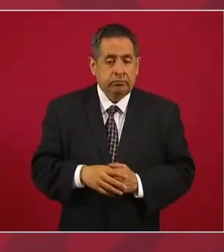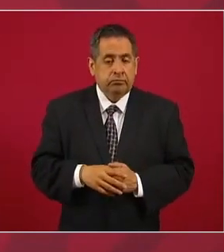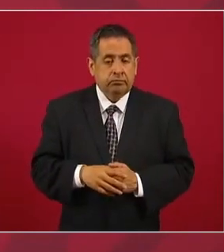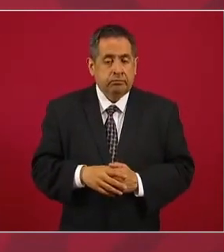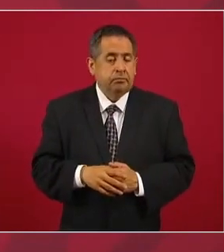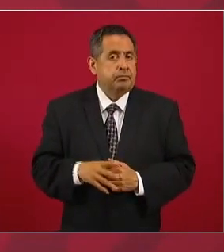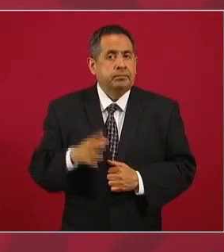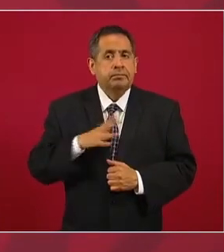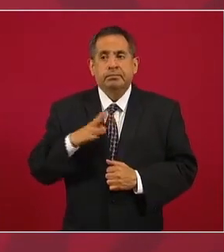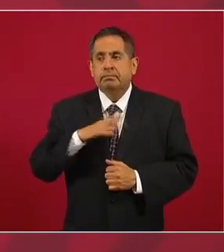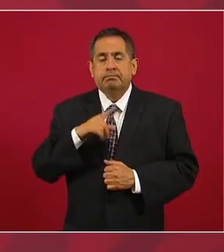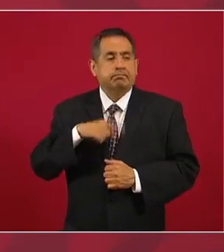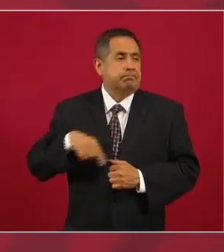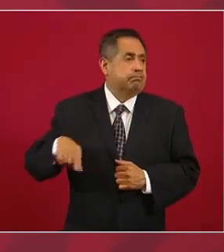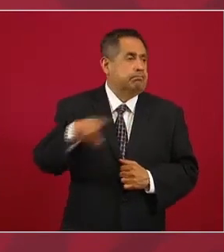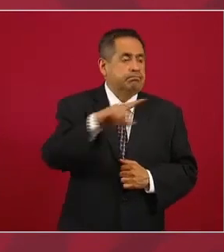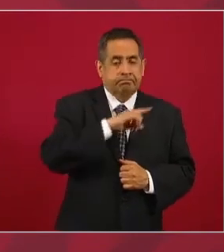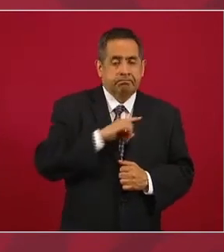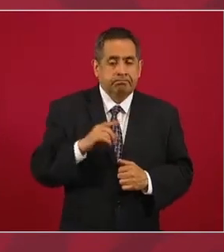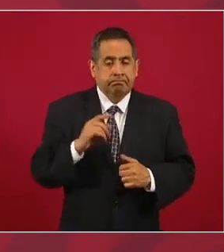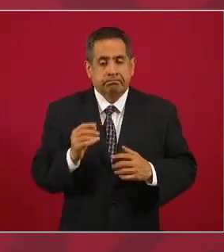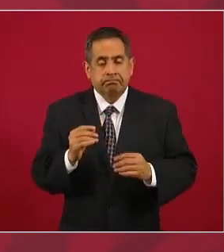hay mucha